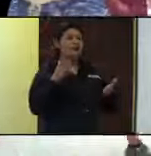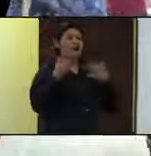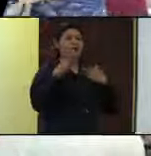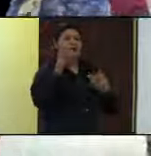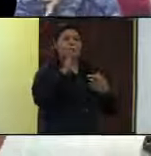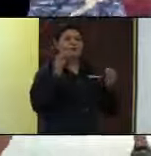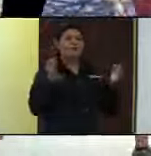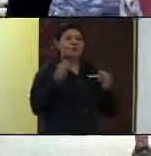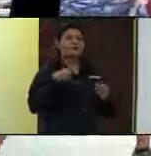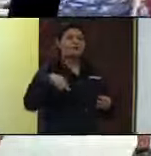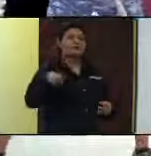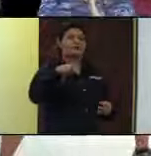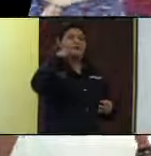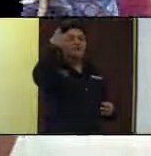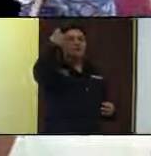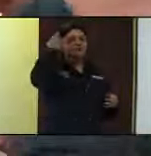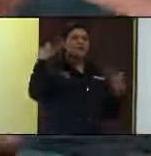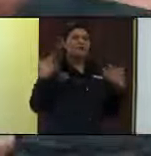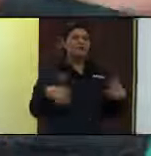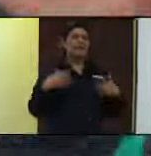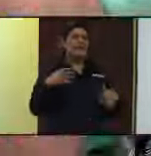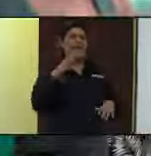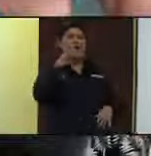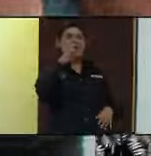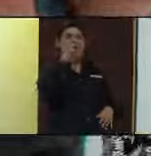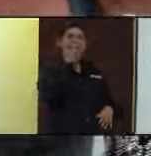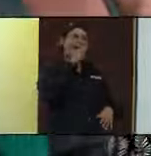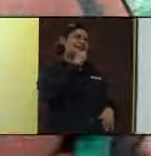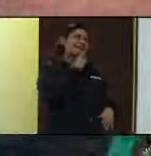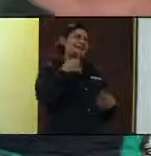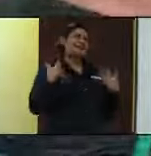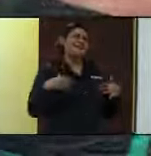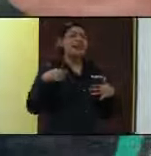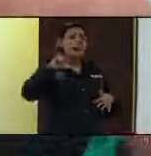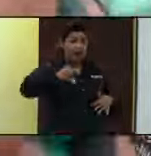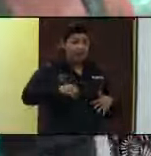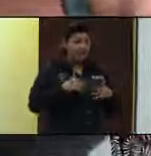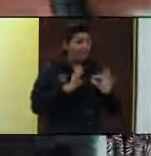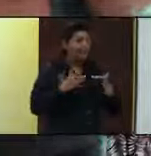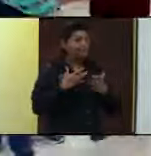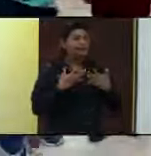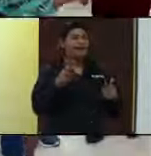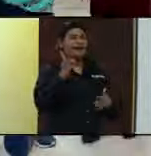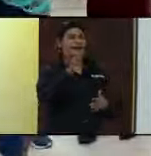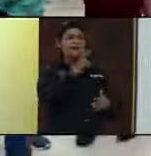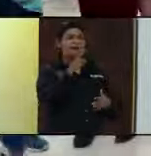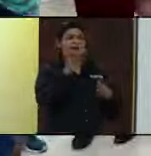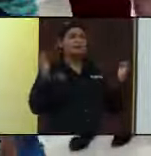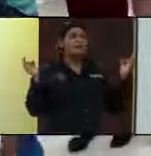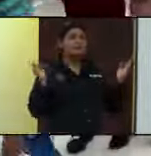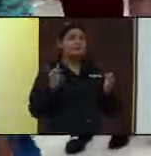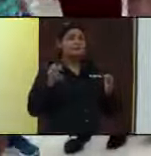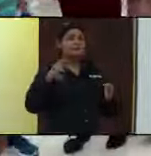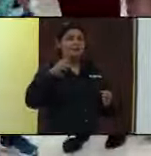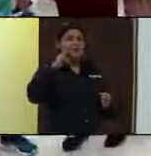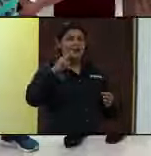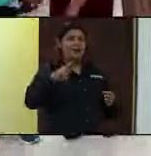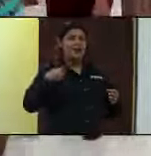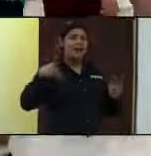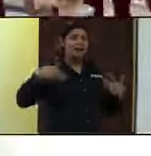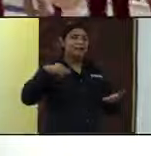ya se imaginan ustedes, ¿no? El calorcito sabroso. Pero ya ahorita ya tiene sus aires acondicionados. Miren, ahí me pusieron